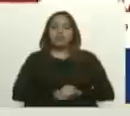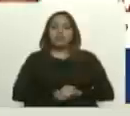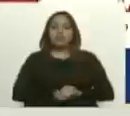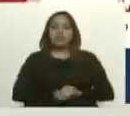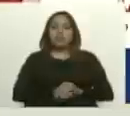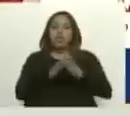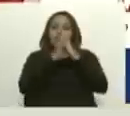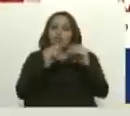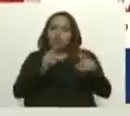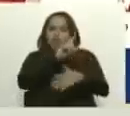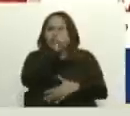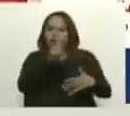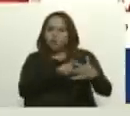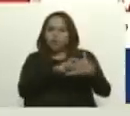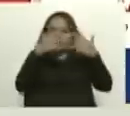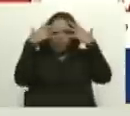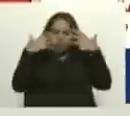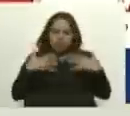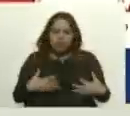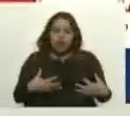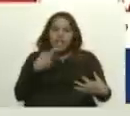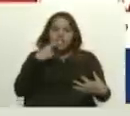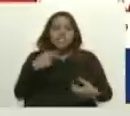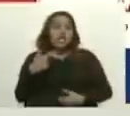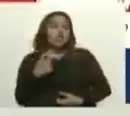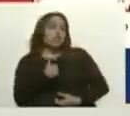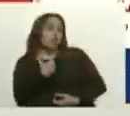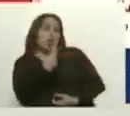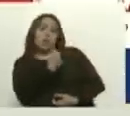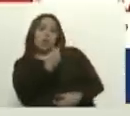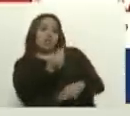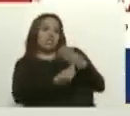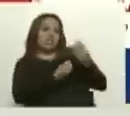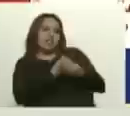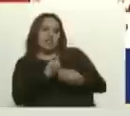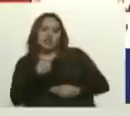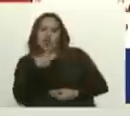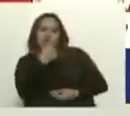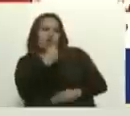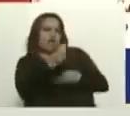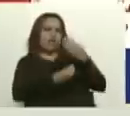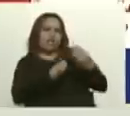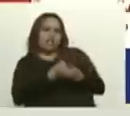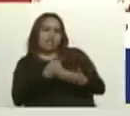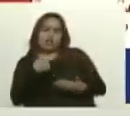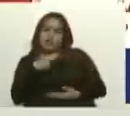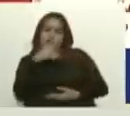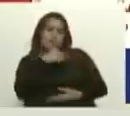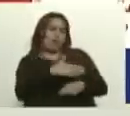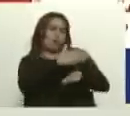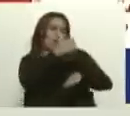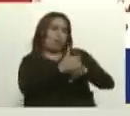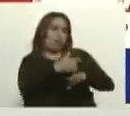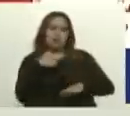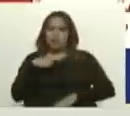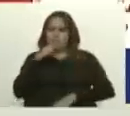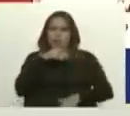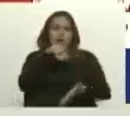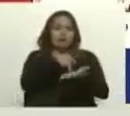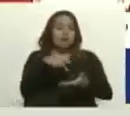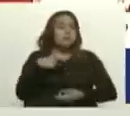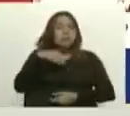sistémica toda ella, del yo no fuismo. Yo no fui, yo no fui, yo no fui, yo no fui, yo no estaba ahí, no sé